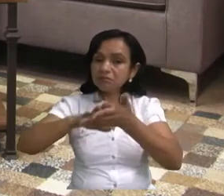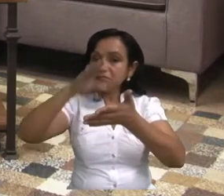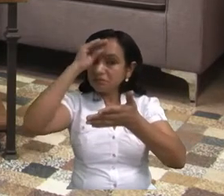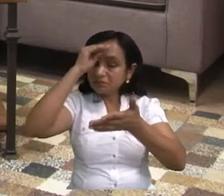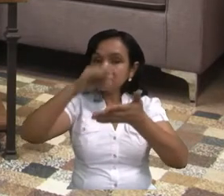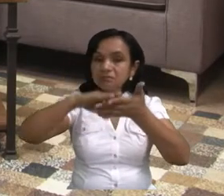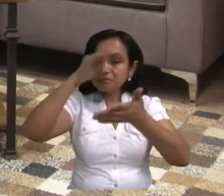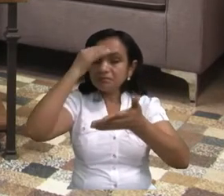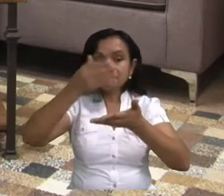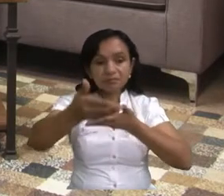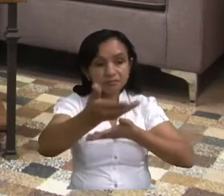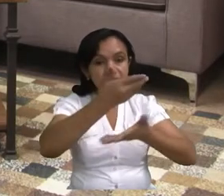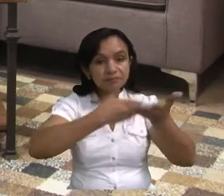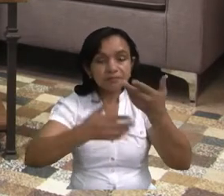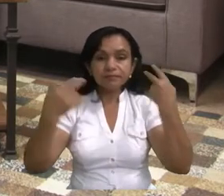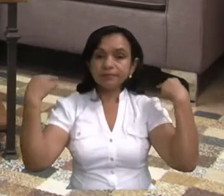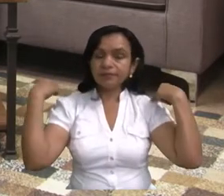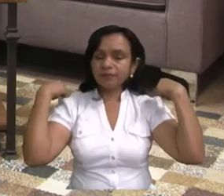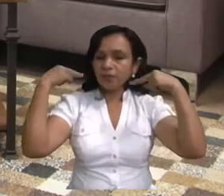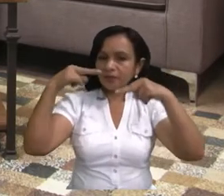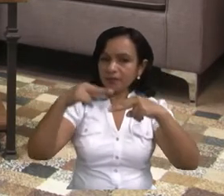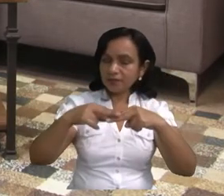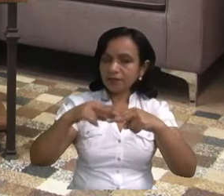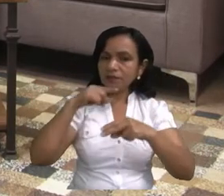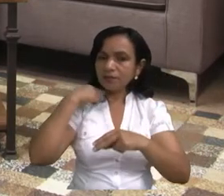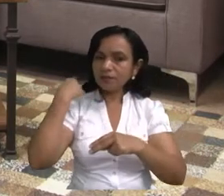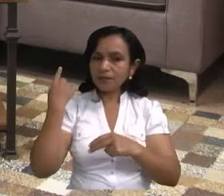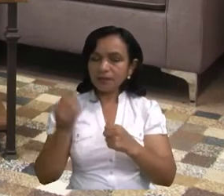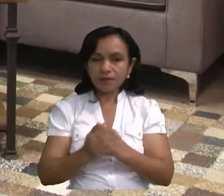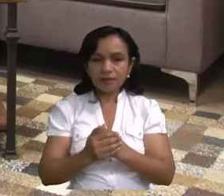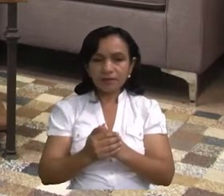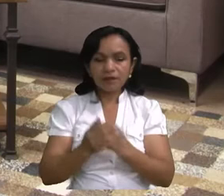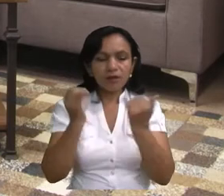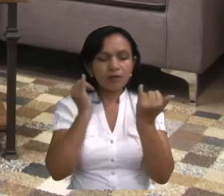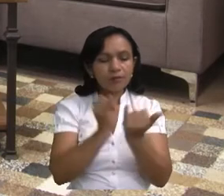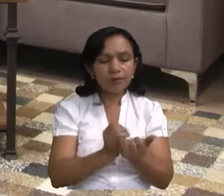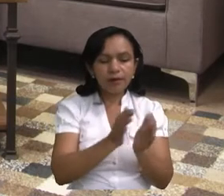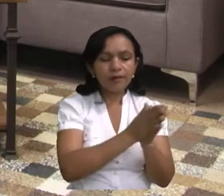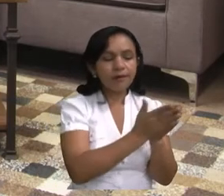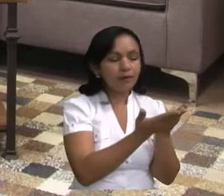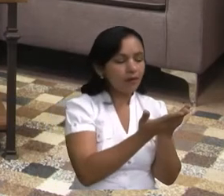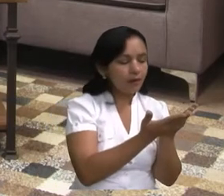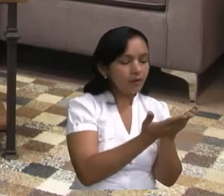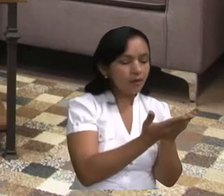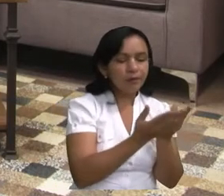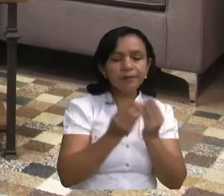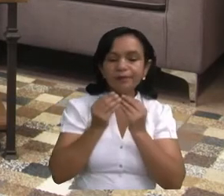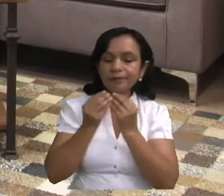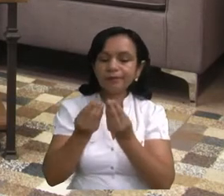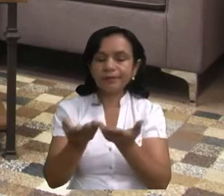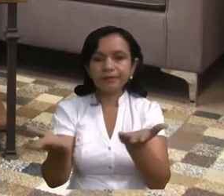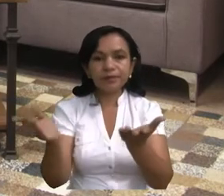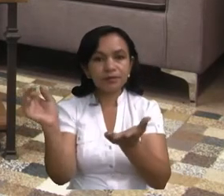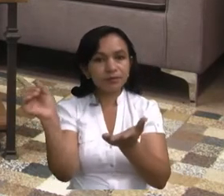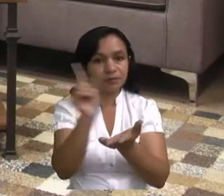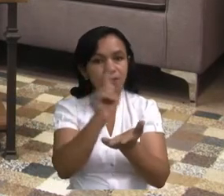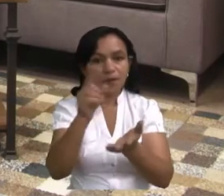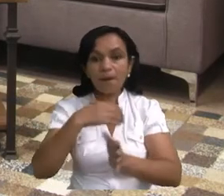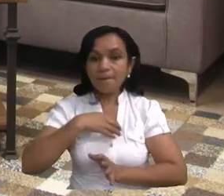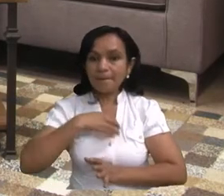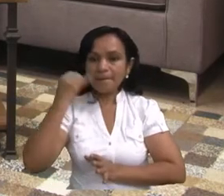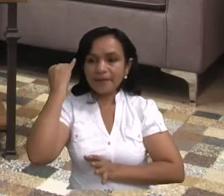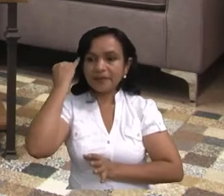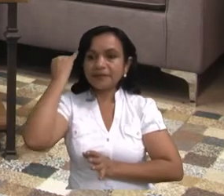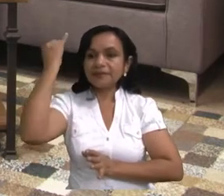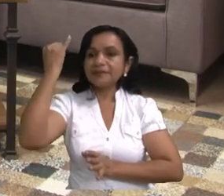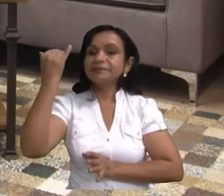un profesor que está en contacto con la realidad, pues no le va a repetir lo que dicen los libros, le va a repetir lo que dice, le va a orientar y le